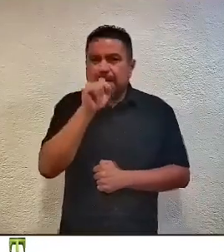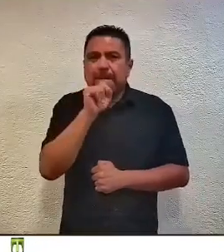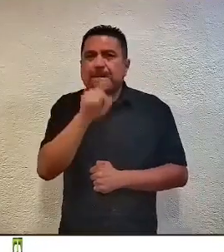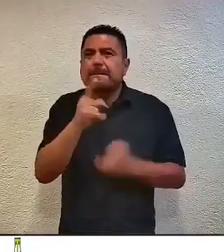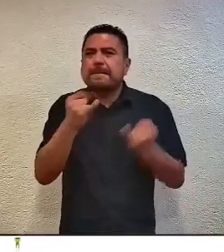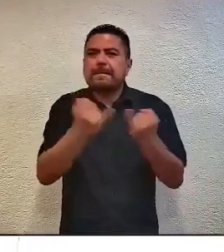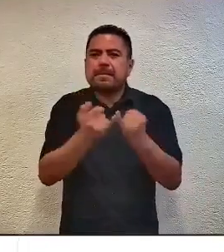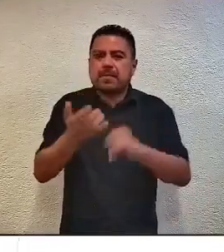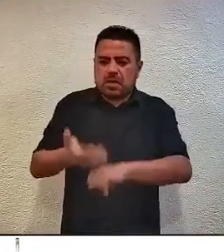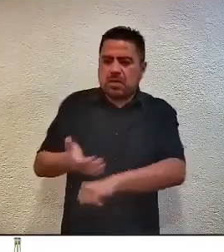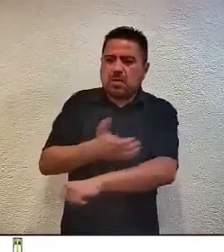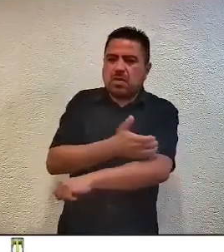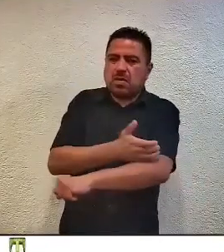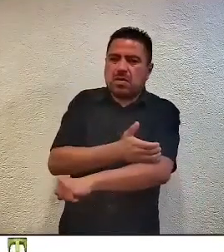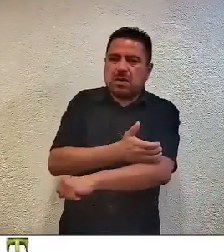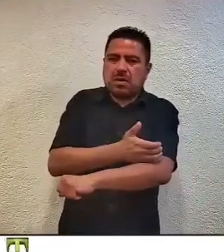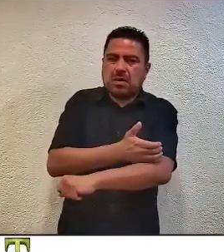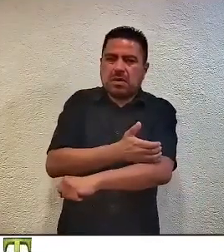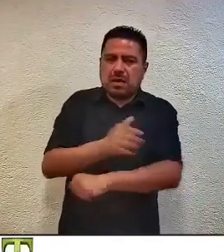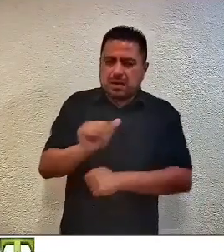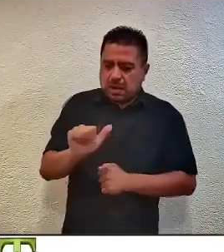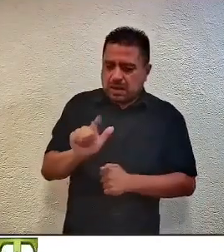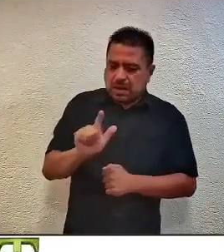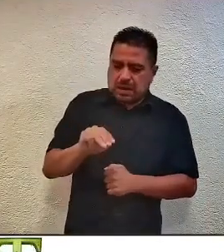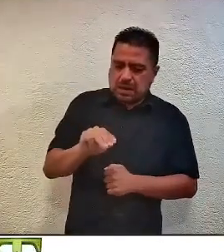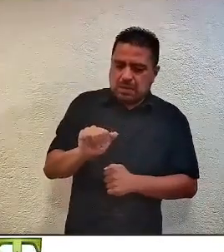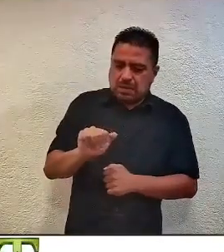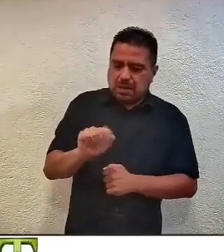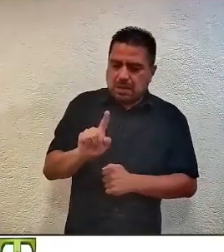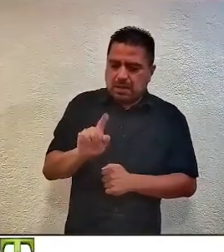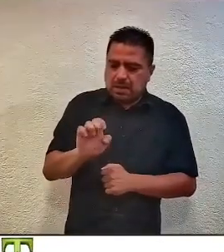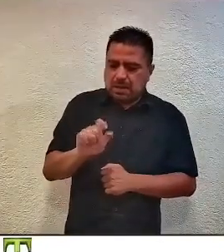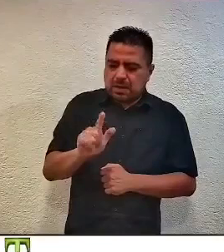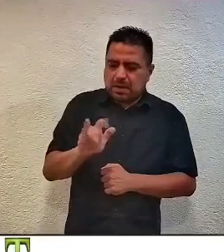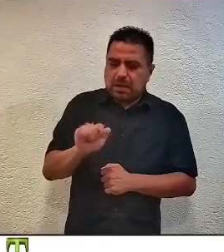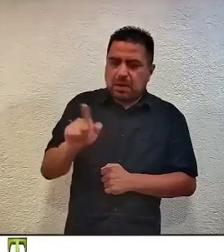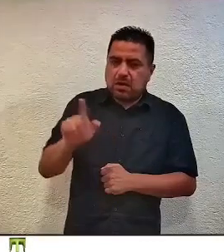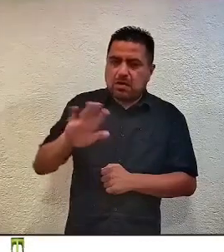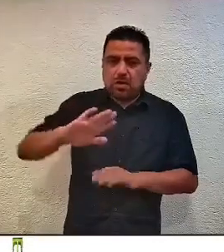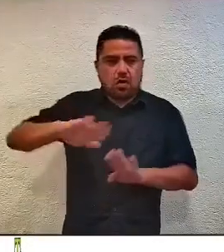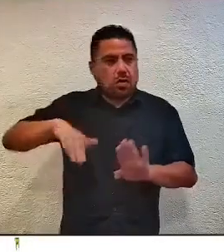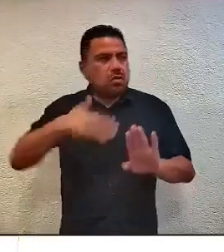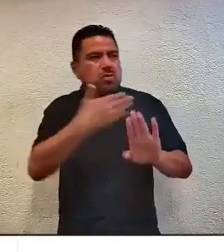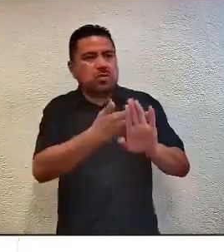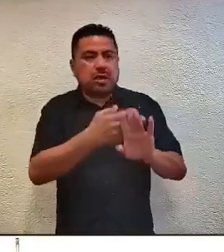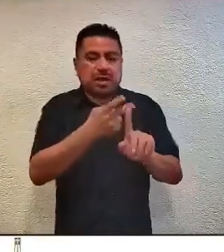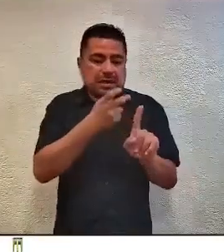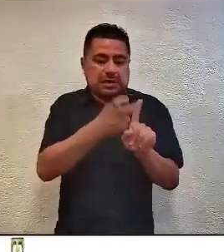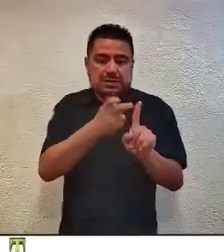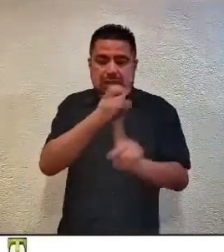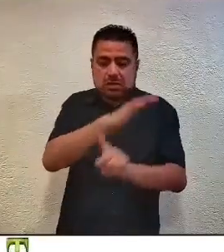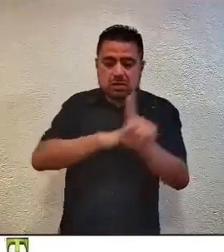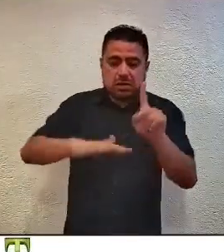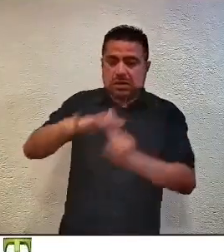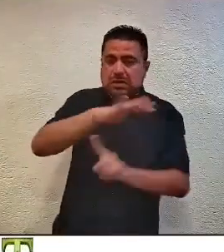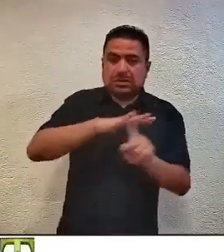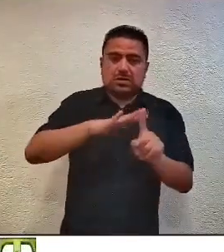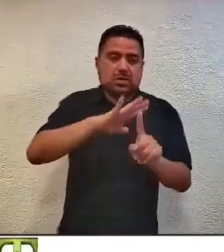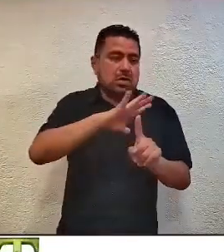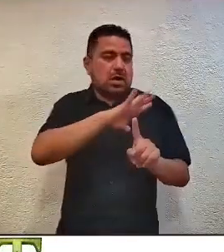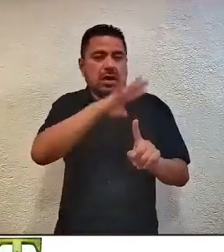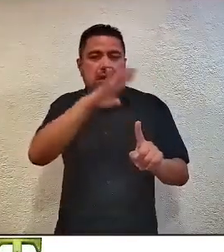la compañera magistrada Almadelia votó en contra. Ese es el contexto general de